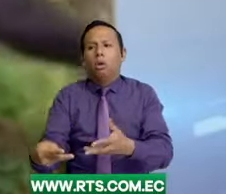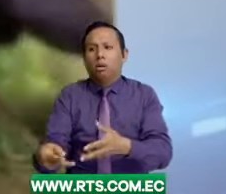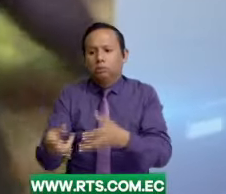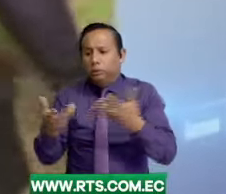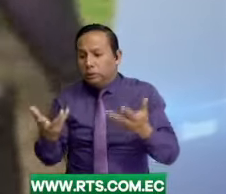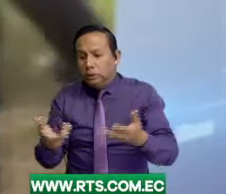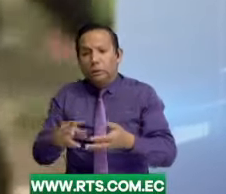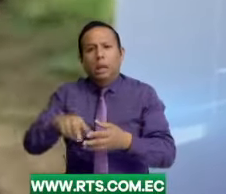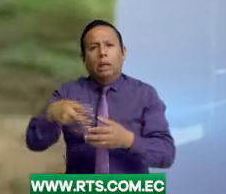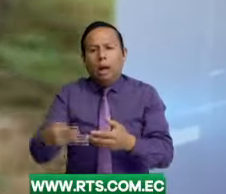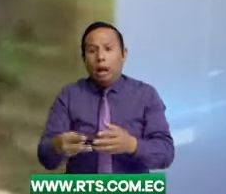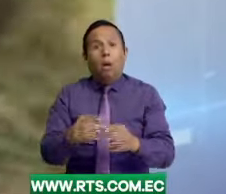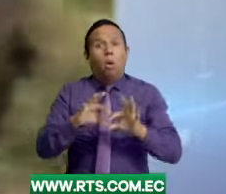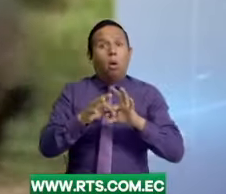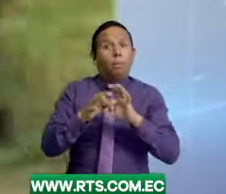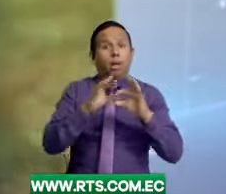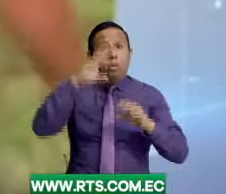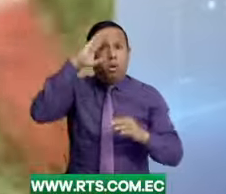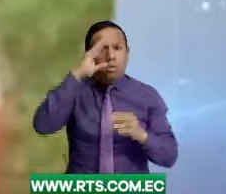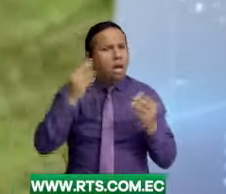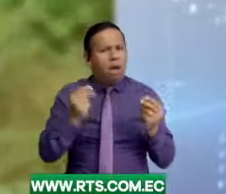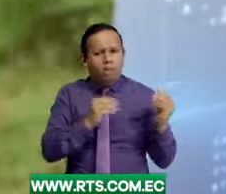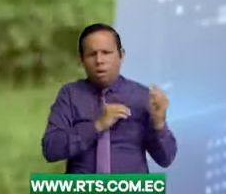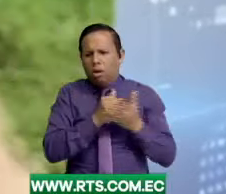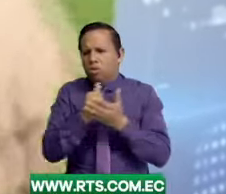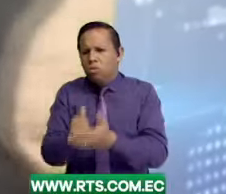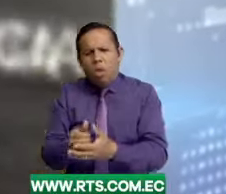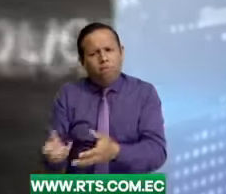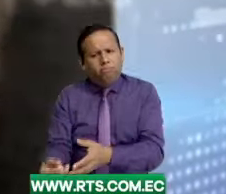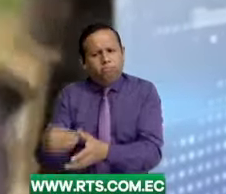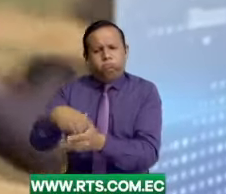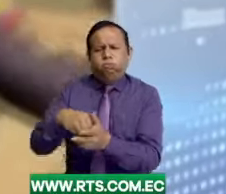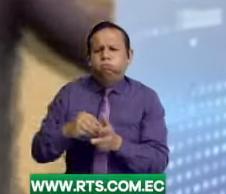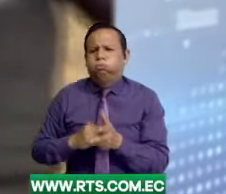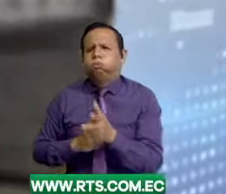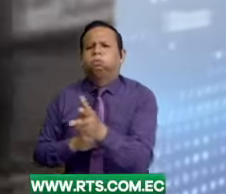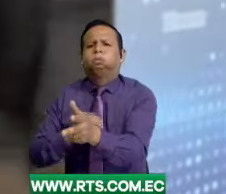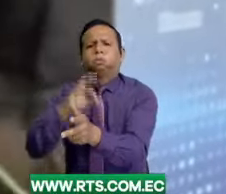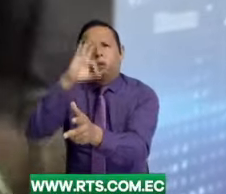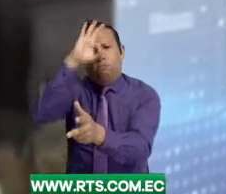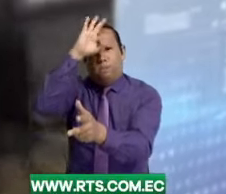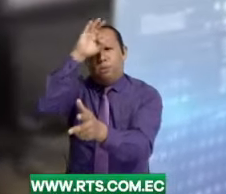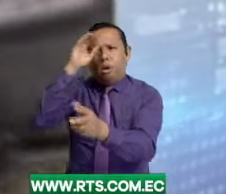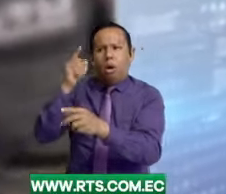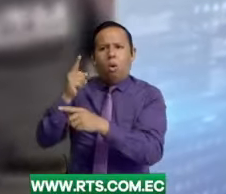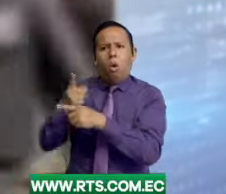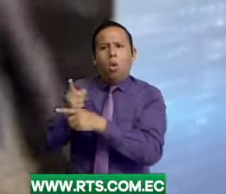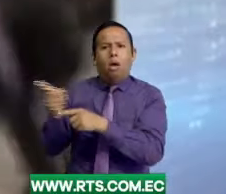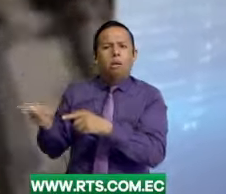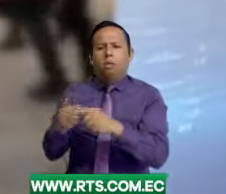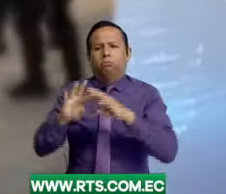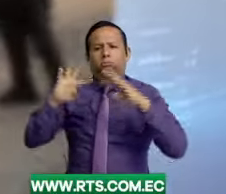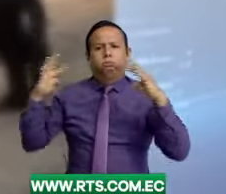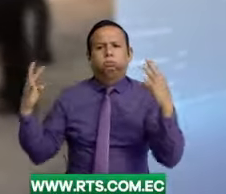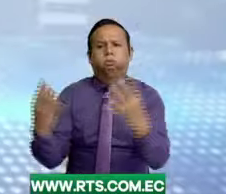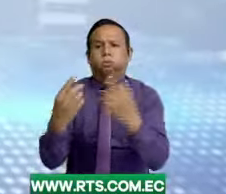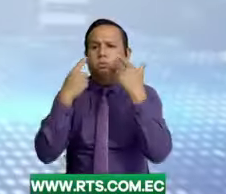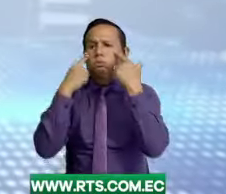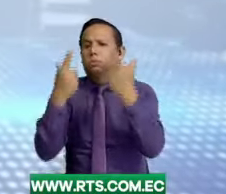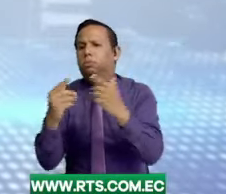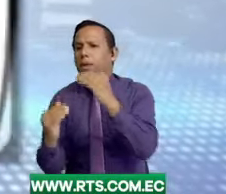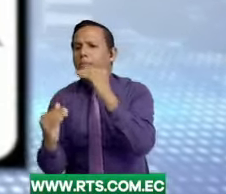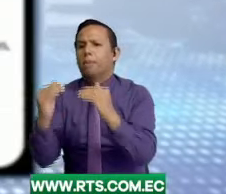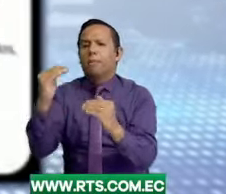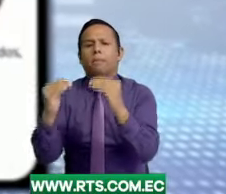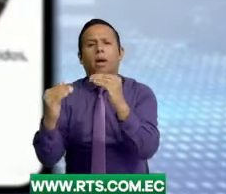por sus compañeros y trasladado hasta un hospital donde se activó el código plata. Se encontraría estable. El